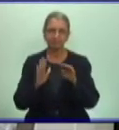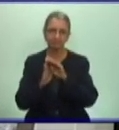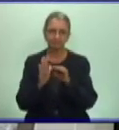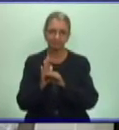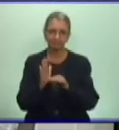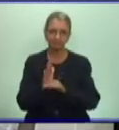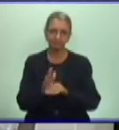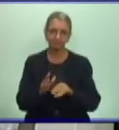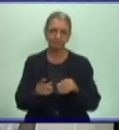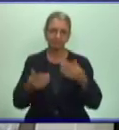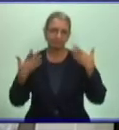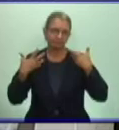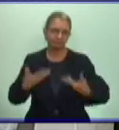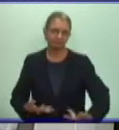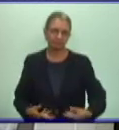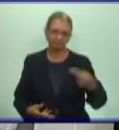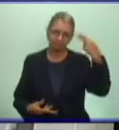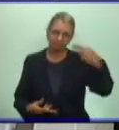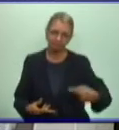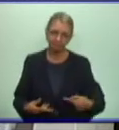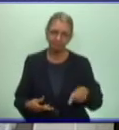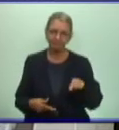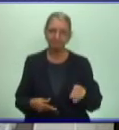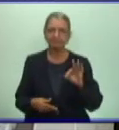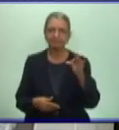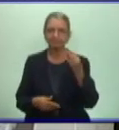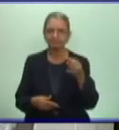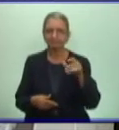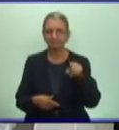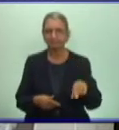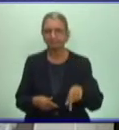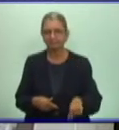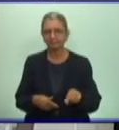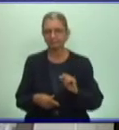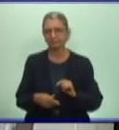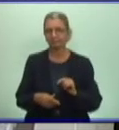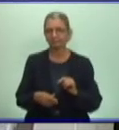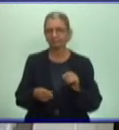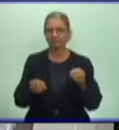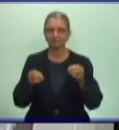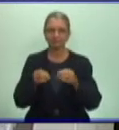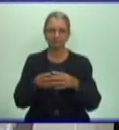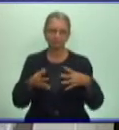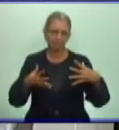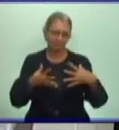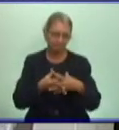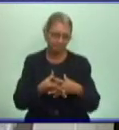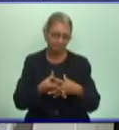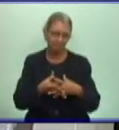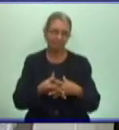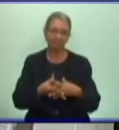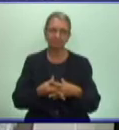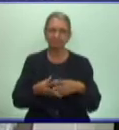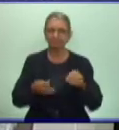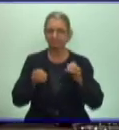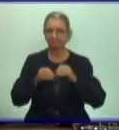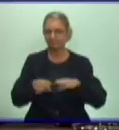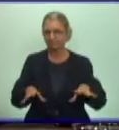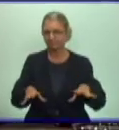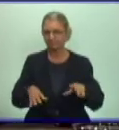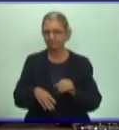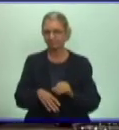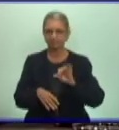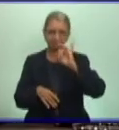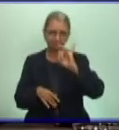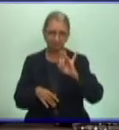el cuerpo humano y la que están en el perfeccionamiento, el ser humano en armonía con la naturaleza, y que era sobre alguno de los 7 sistemas